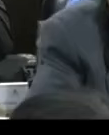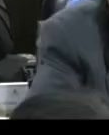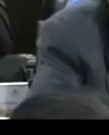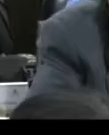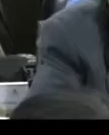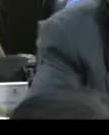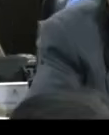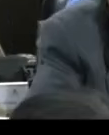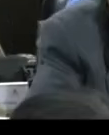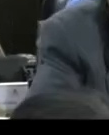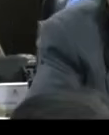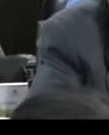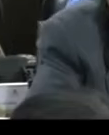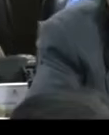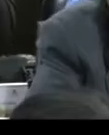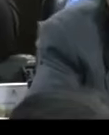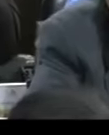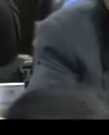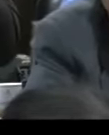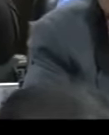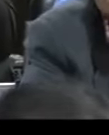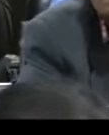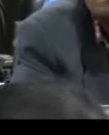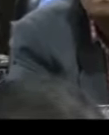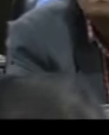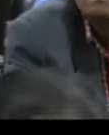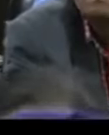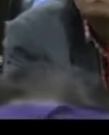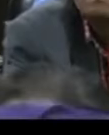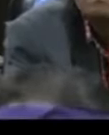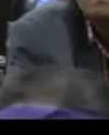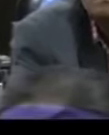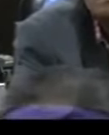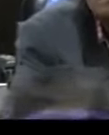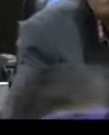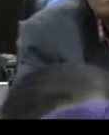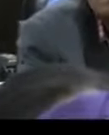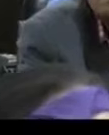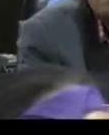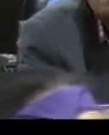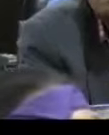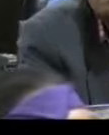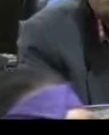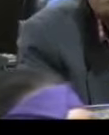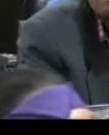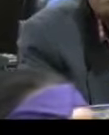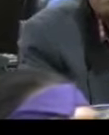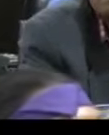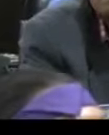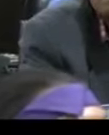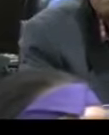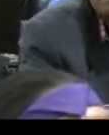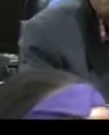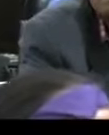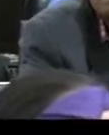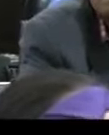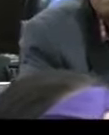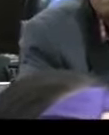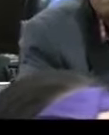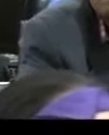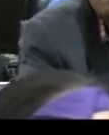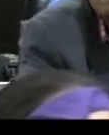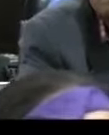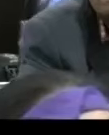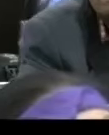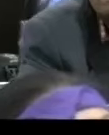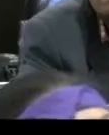escuchando las intervenciones anteriores con mucha atención y quiero, bueno, en principio hacer algunas observaciones